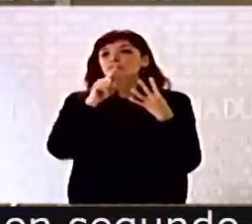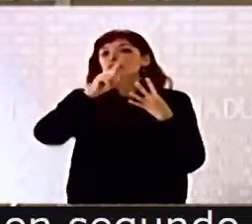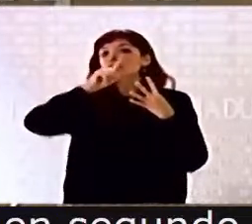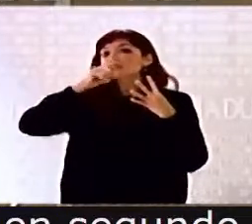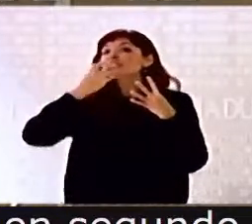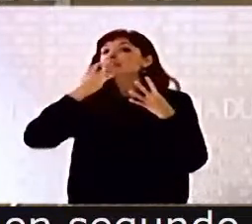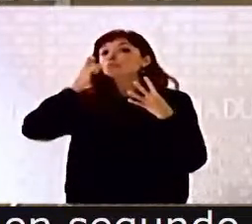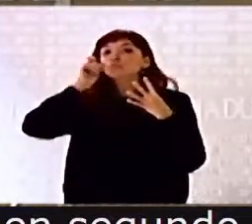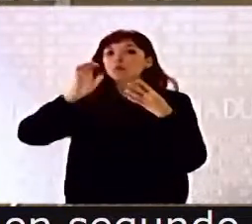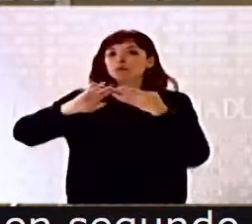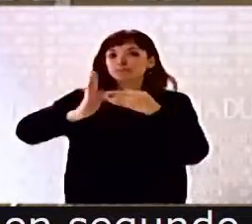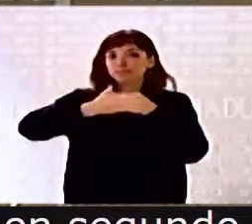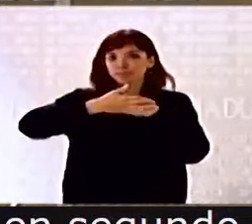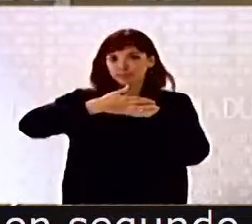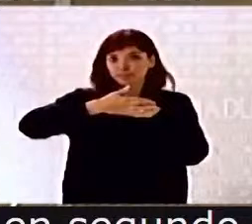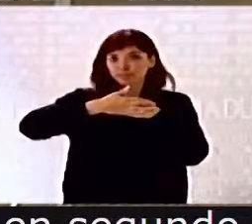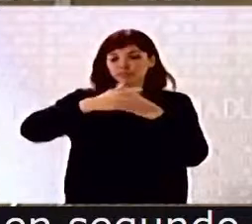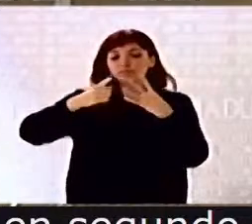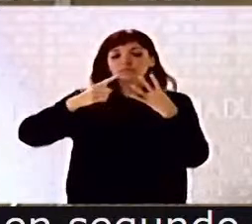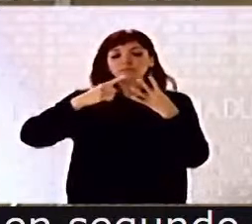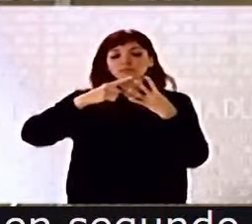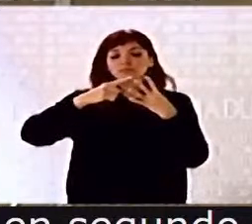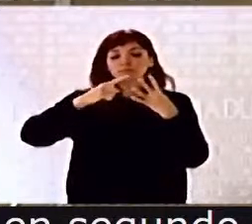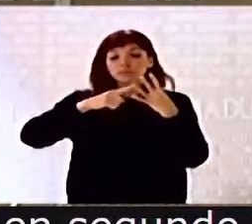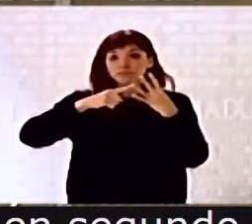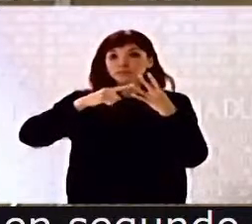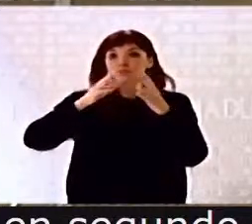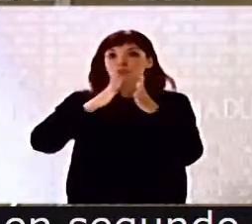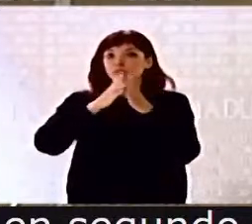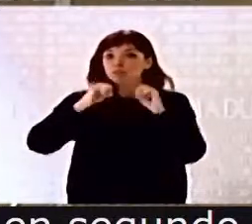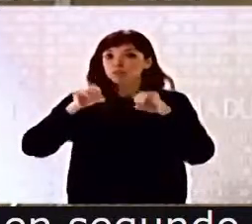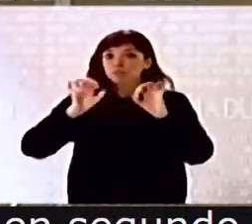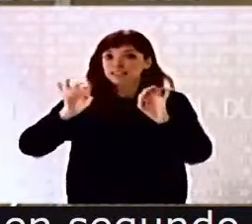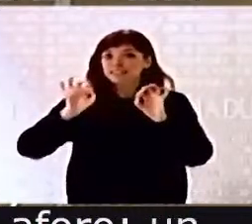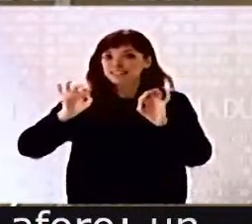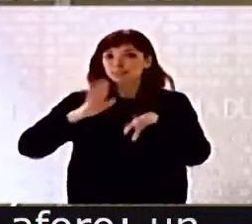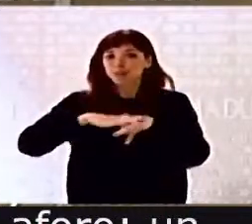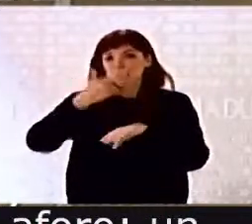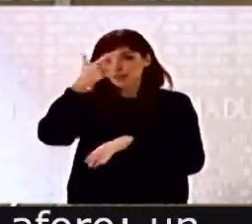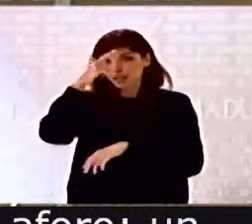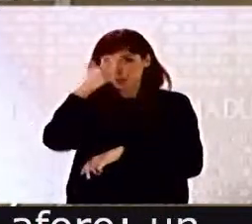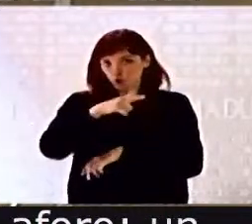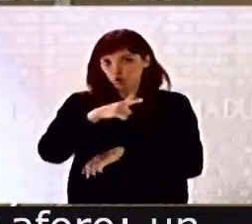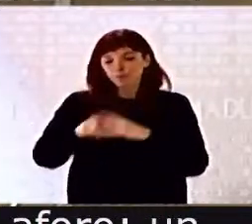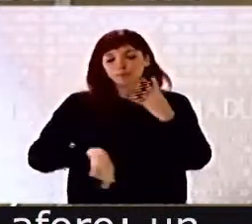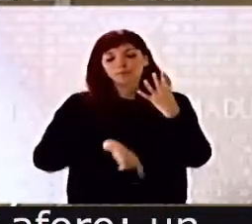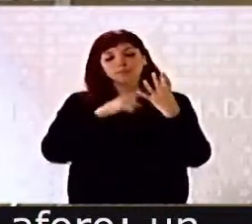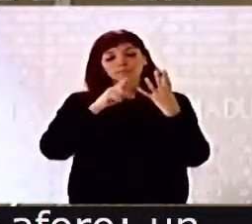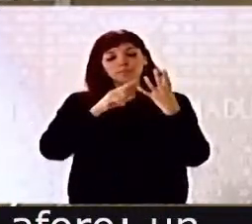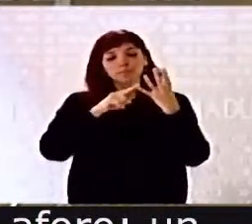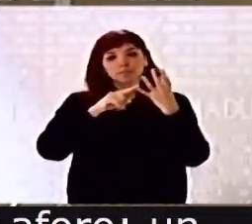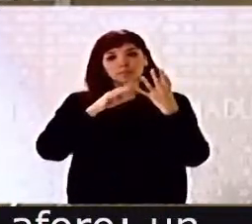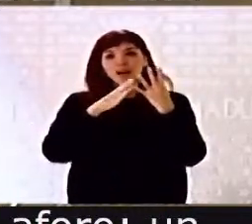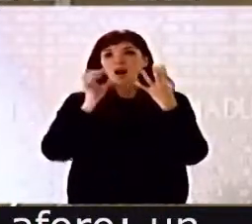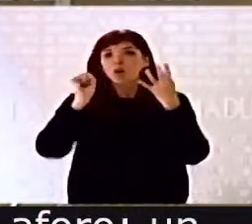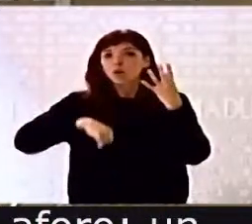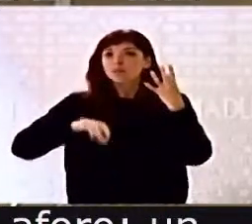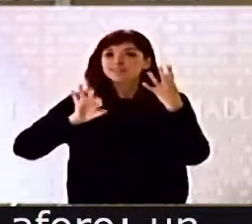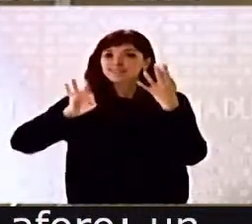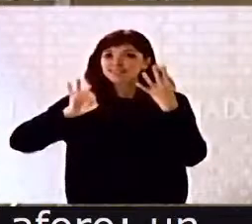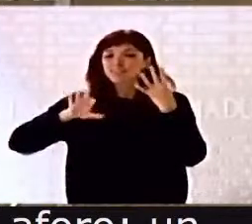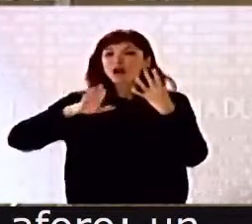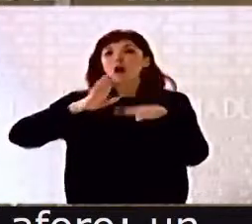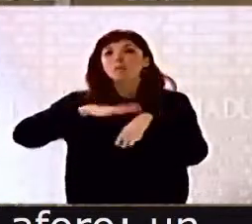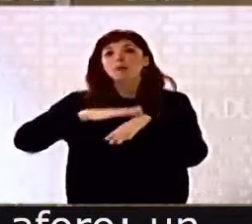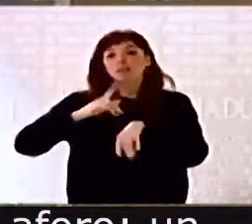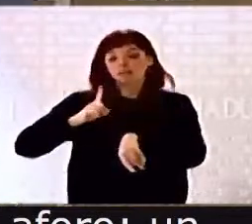aislamiento perimetral y medidas de aforo. Un acuerdo específico para la localidad de Almendralejo y un acuerdo específico para la